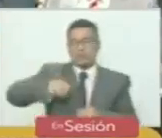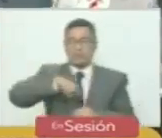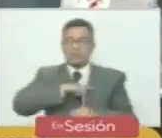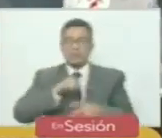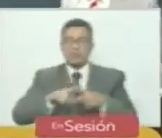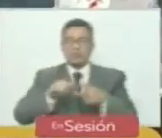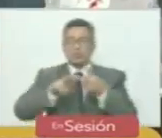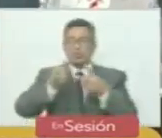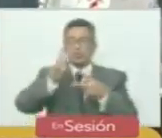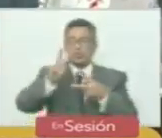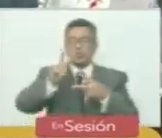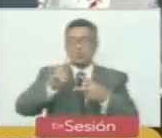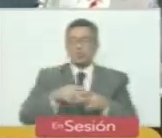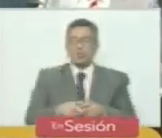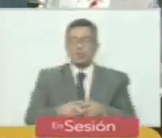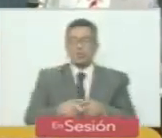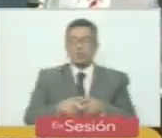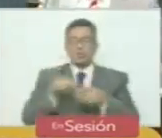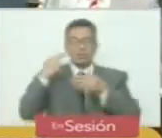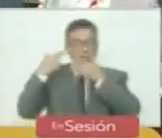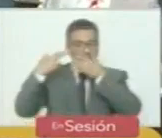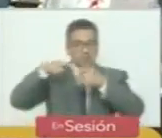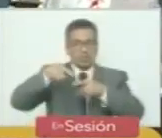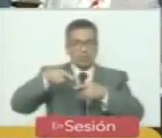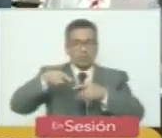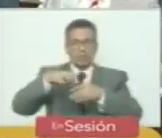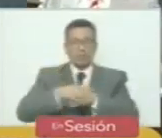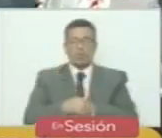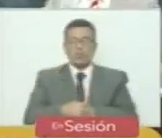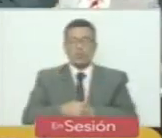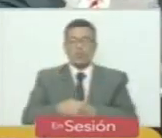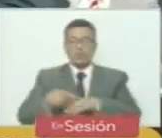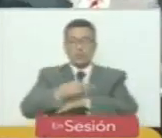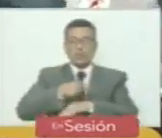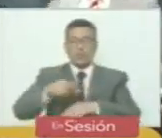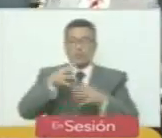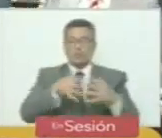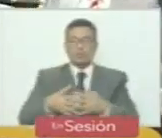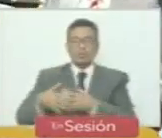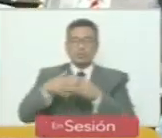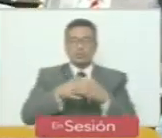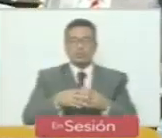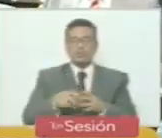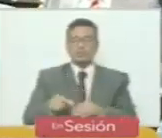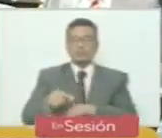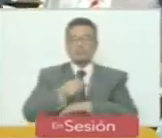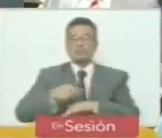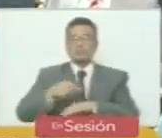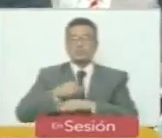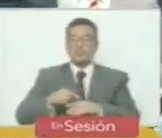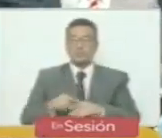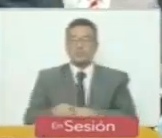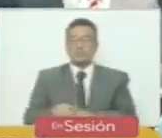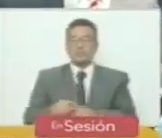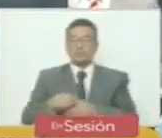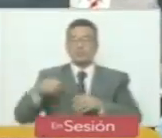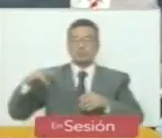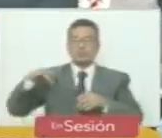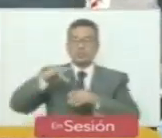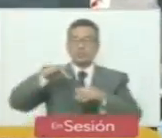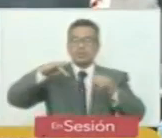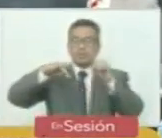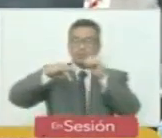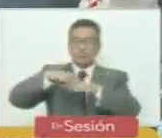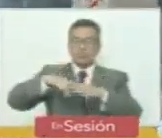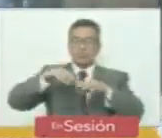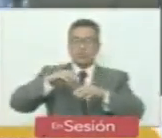dos casos de terrorismo de Estado. El gobierno de Estados Unidos derribaba aquel avión de